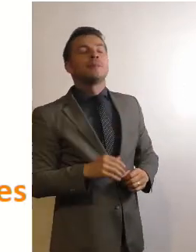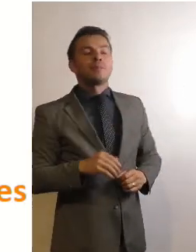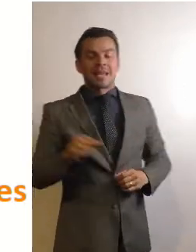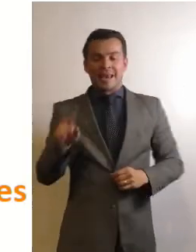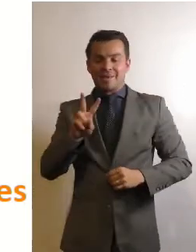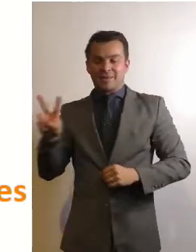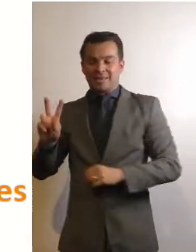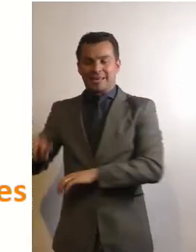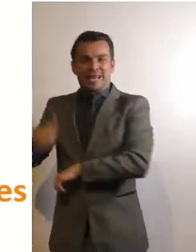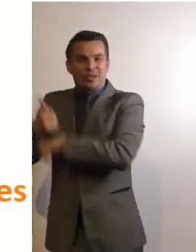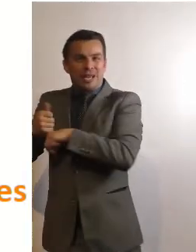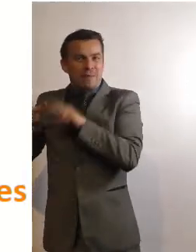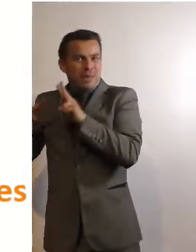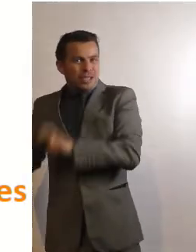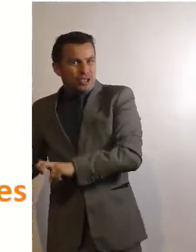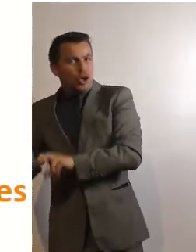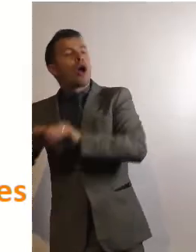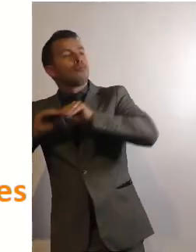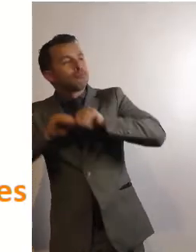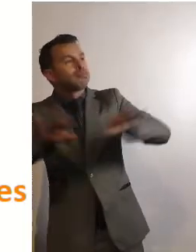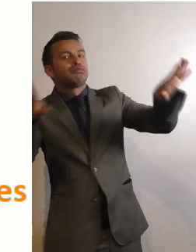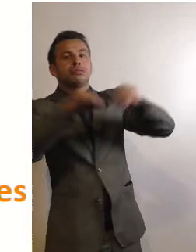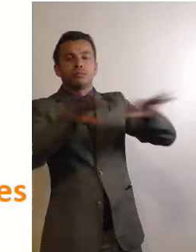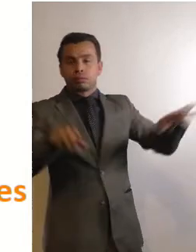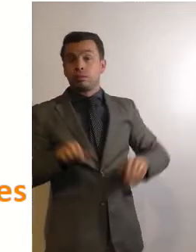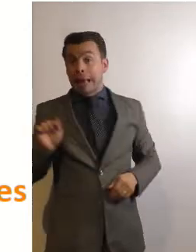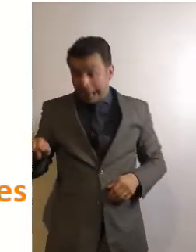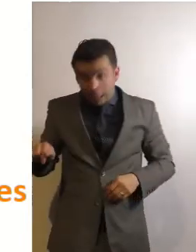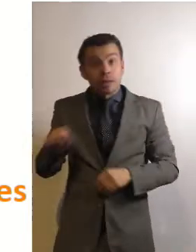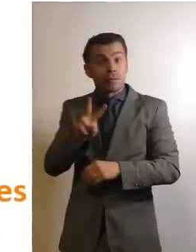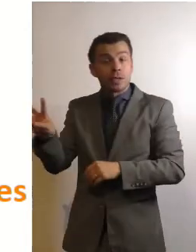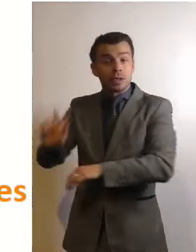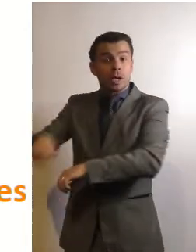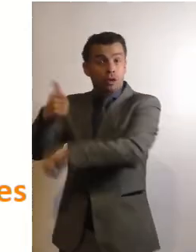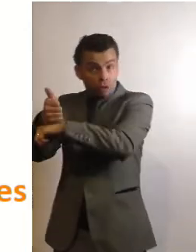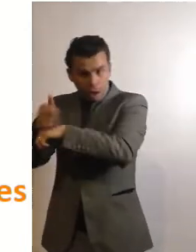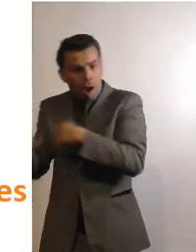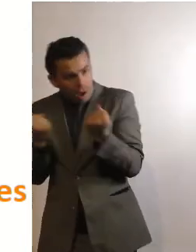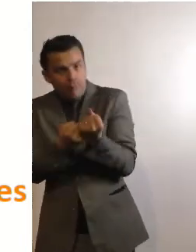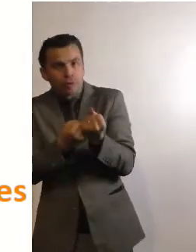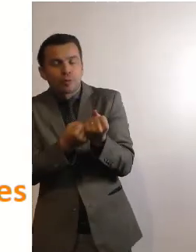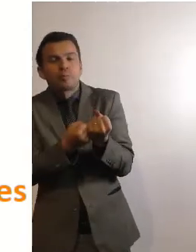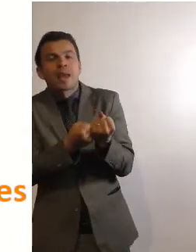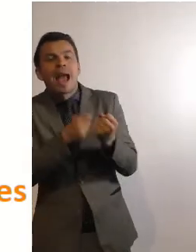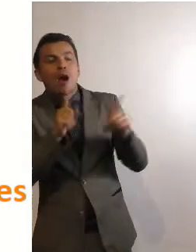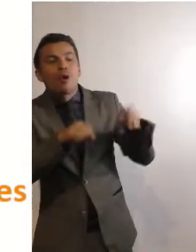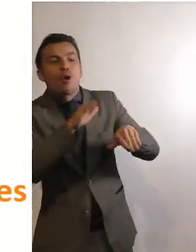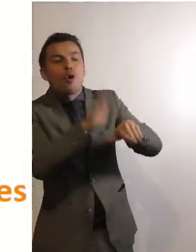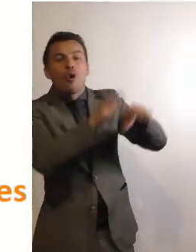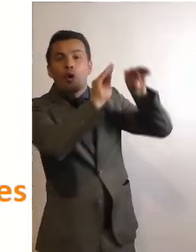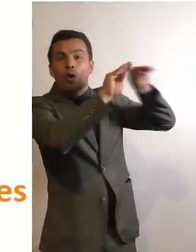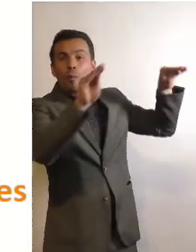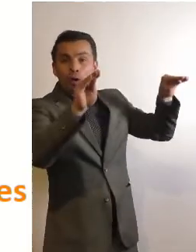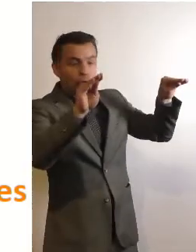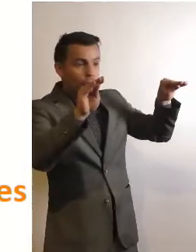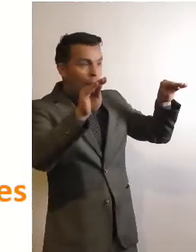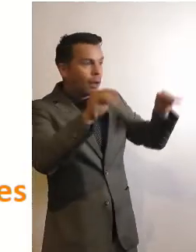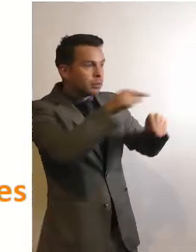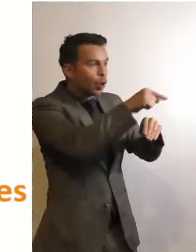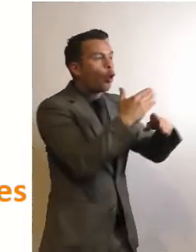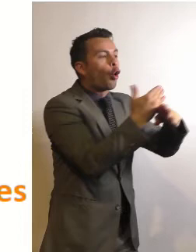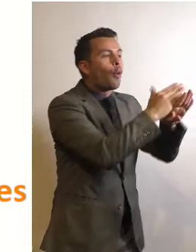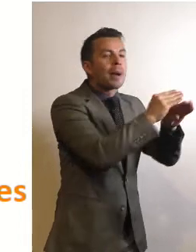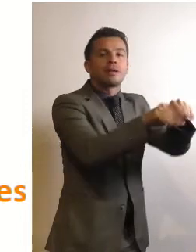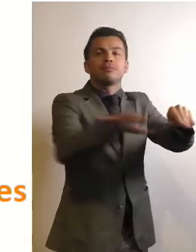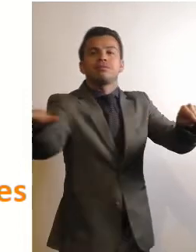de Investigaciones ha venido apoyando no solo socializando estas convocatorias, sino también apoyando a los